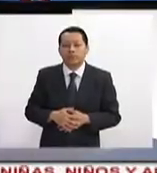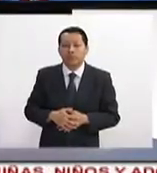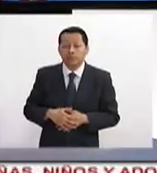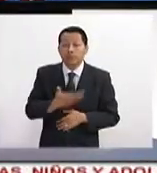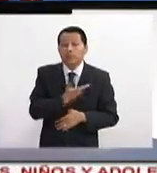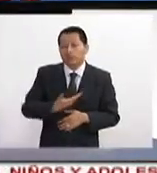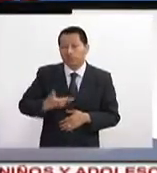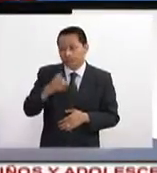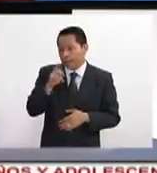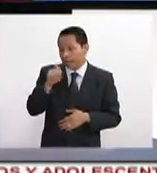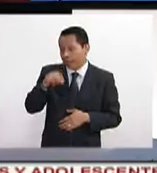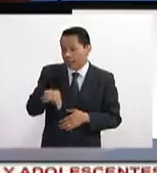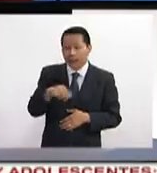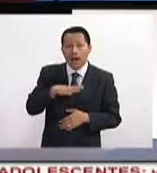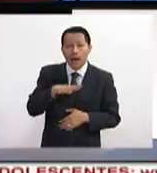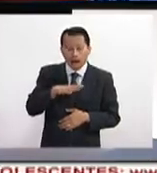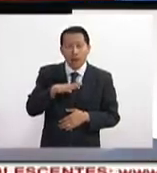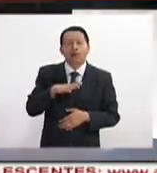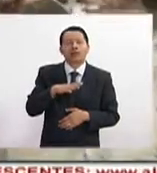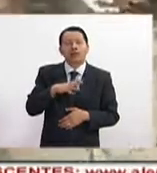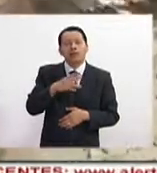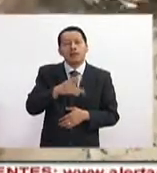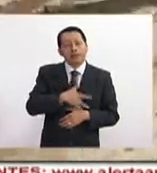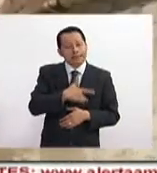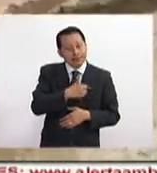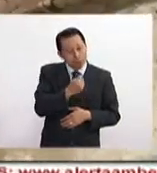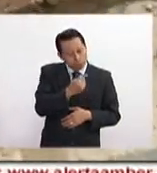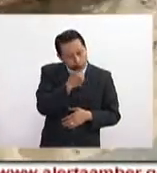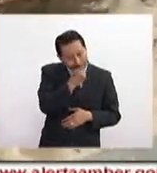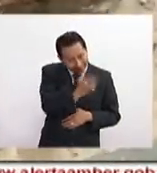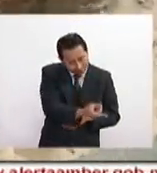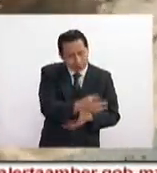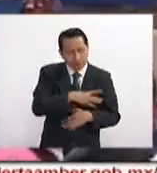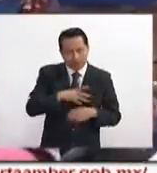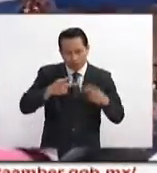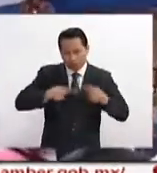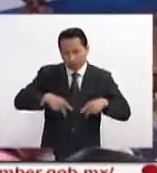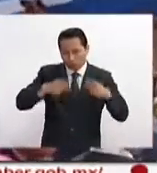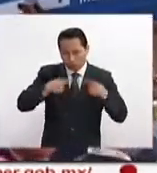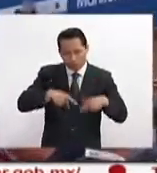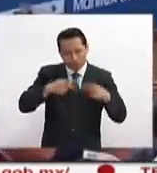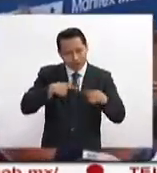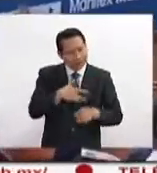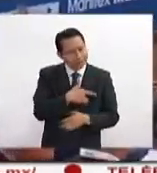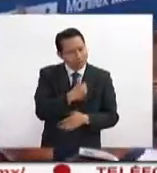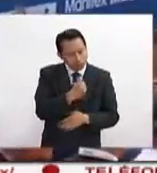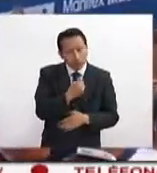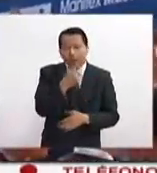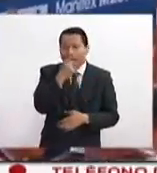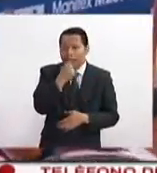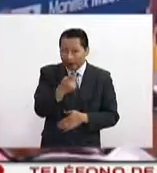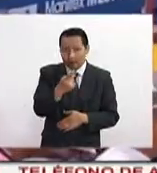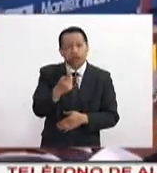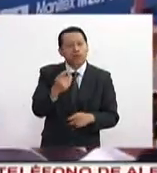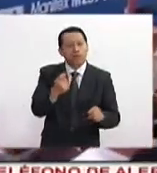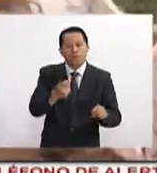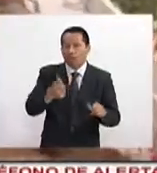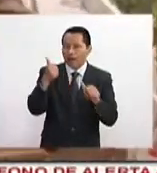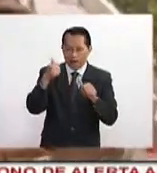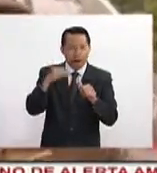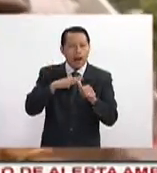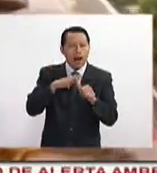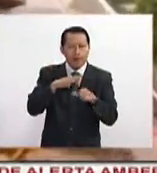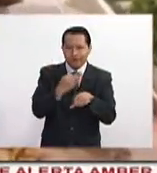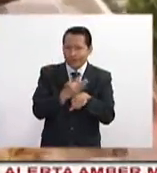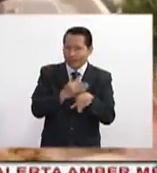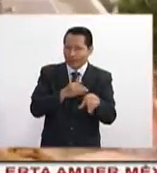El presidente Enrique Peña Nieto envió sus condolencias a los familiares de estas personas y ordenó que se separe de sus cargos a los funcionarios que